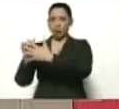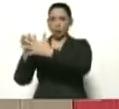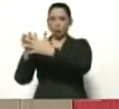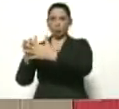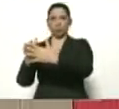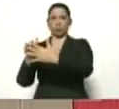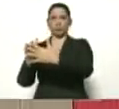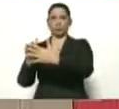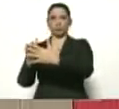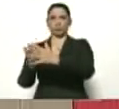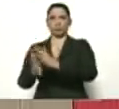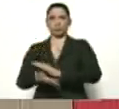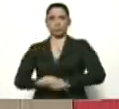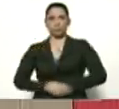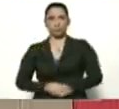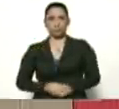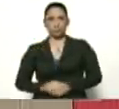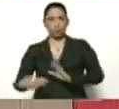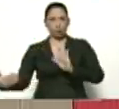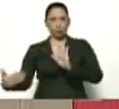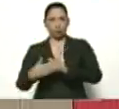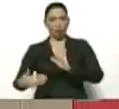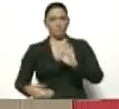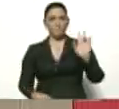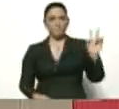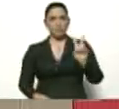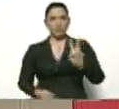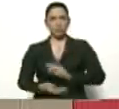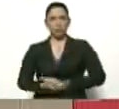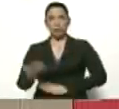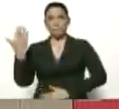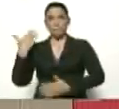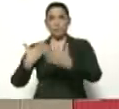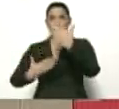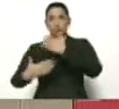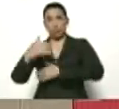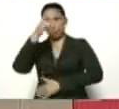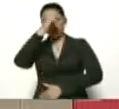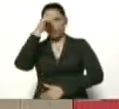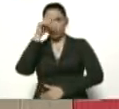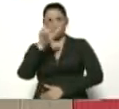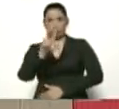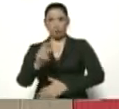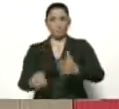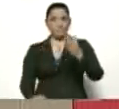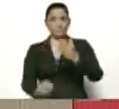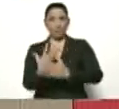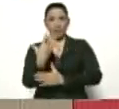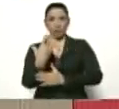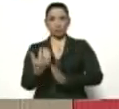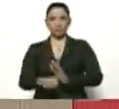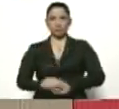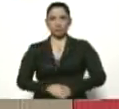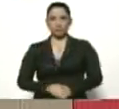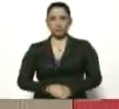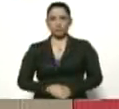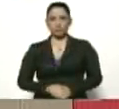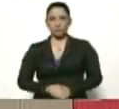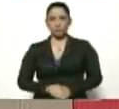de américa contra venezuela el pasado domingo 3 de mayo por la